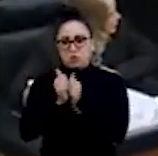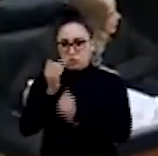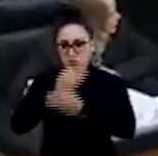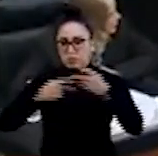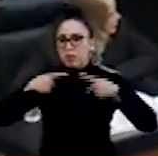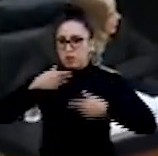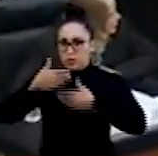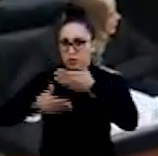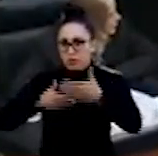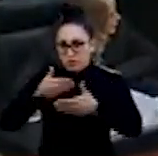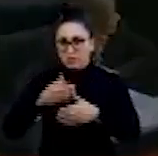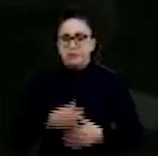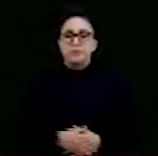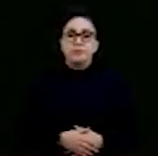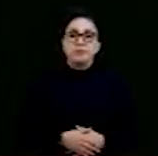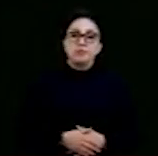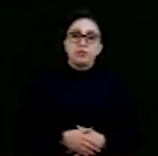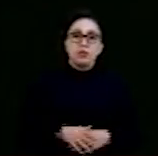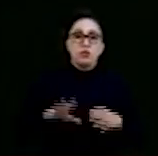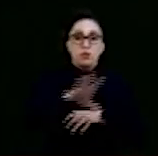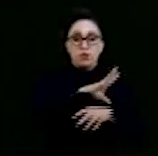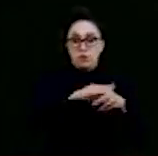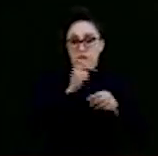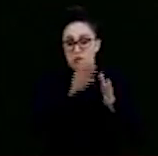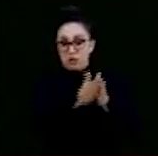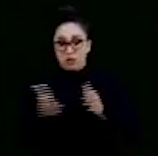proceso que vamos a cuidar muchísimo.